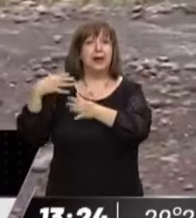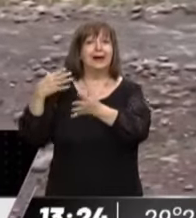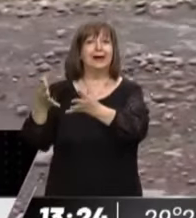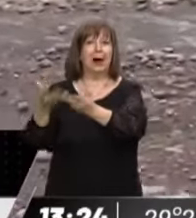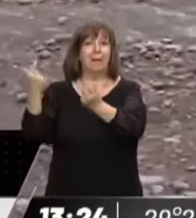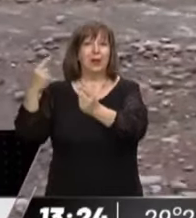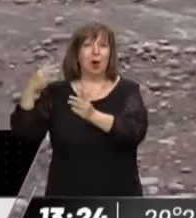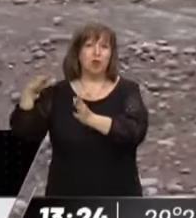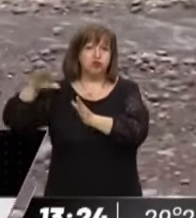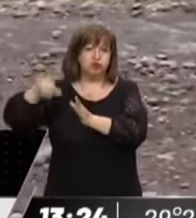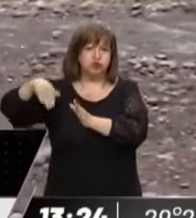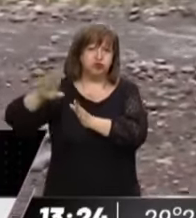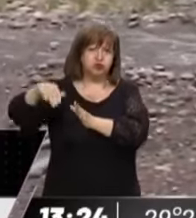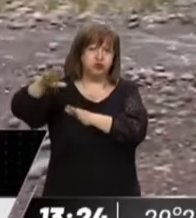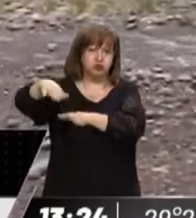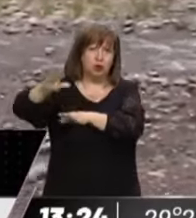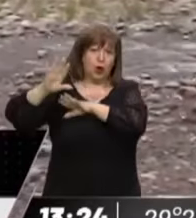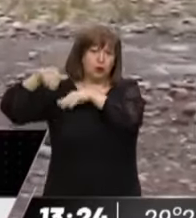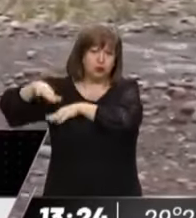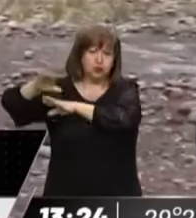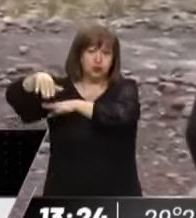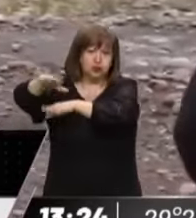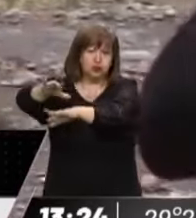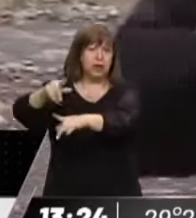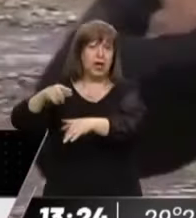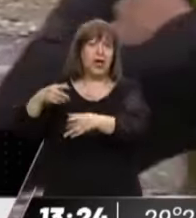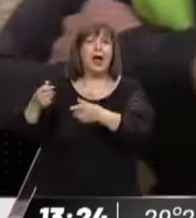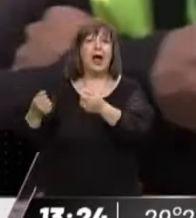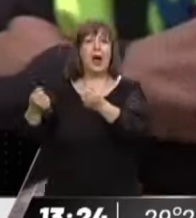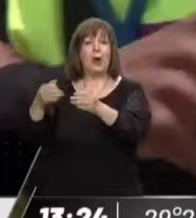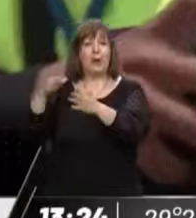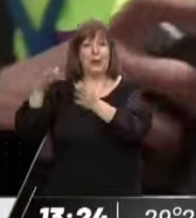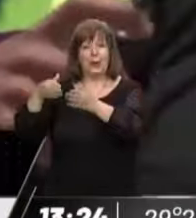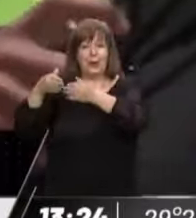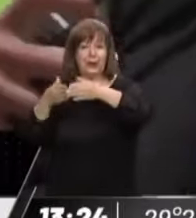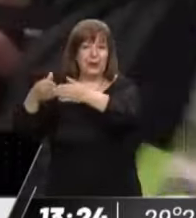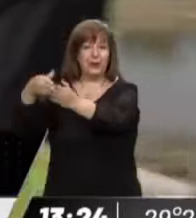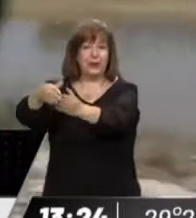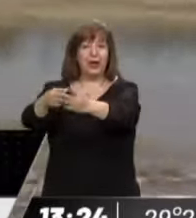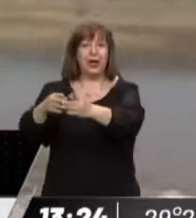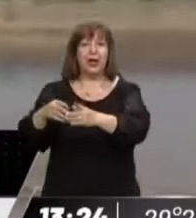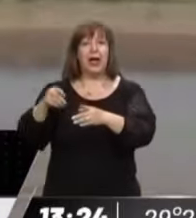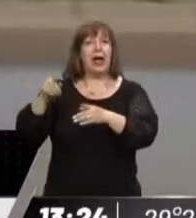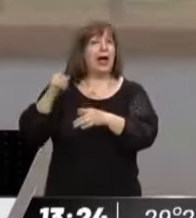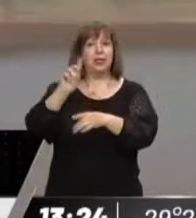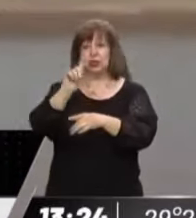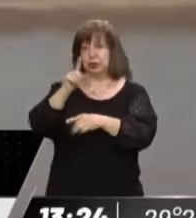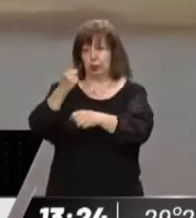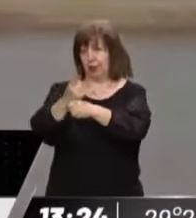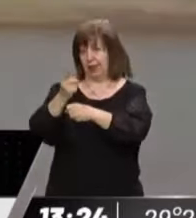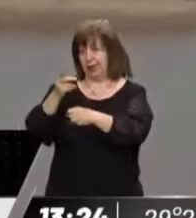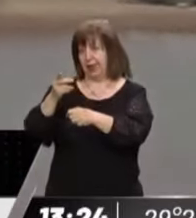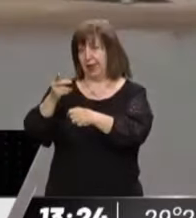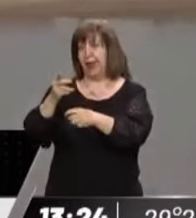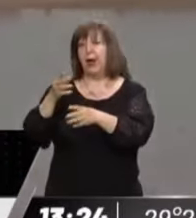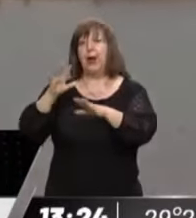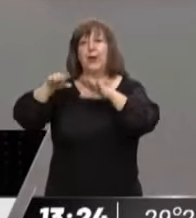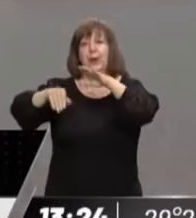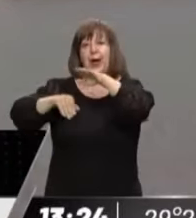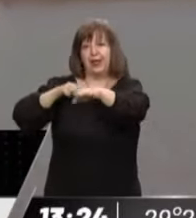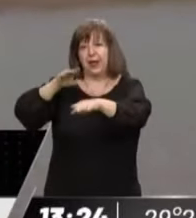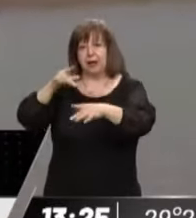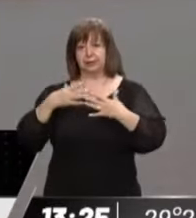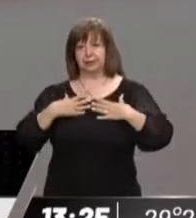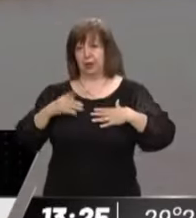hasta en esta parte no más pueden venir a bañarse Vimos una balsa recién que pasan haciendo rafting haciendo rafting Ajá bajan los chicos en el río hay